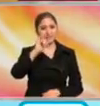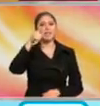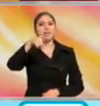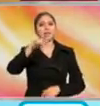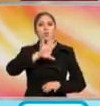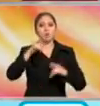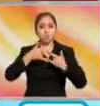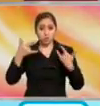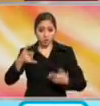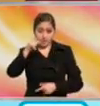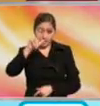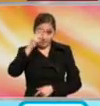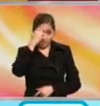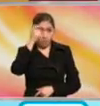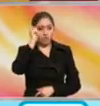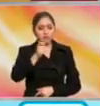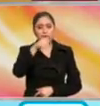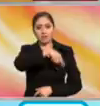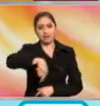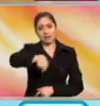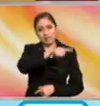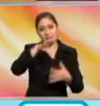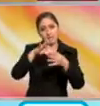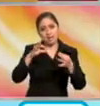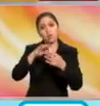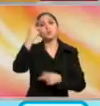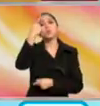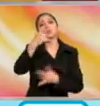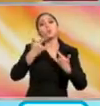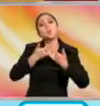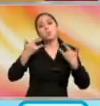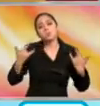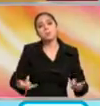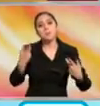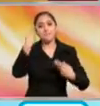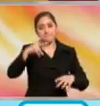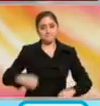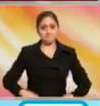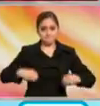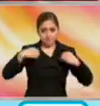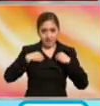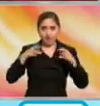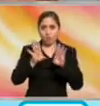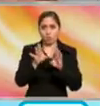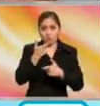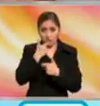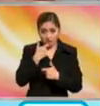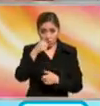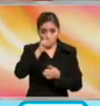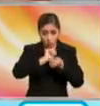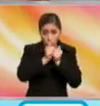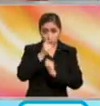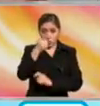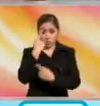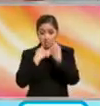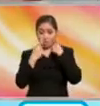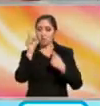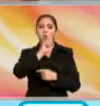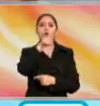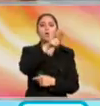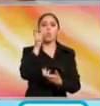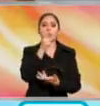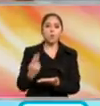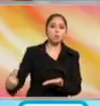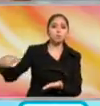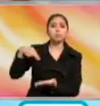cómo uno sí, ve la realidad. exacto. Entonces Suárez Gómez ve su vida a través de la risa. No lloras porque te hace reír muchísimo, Muy bien. sí.